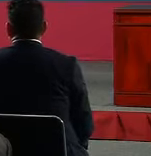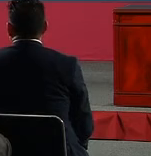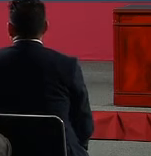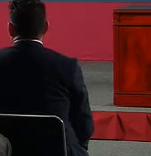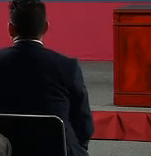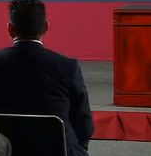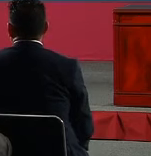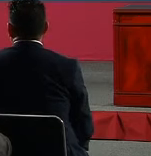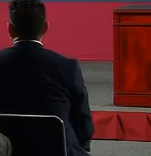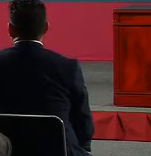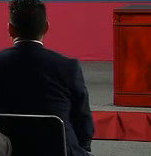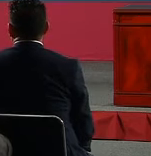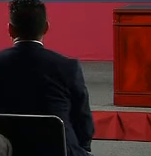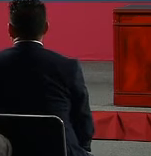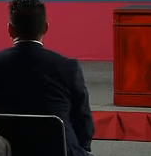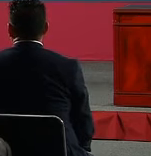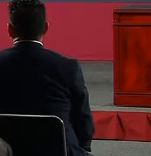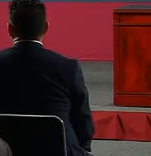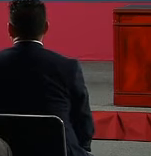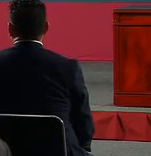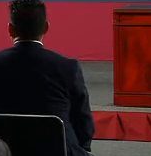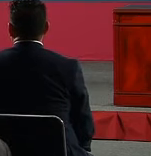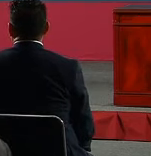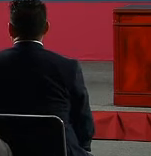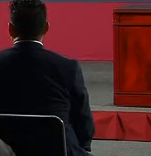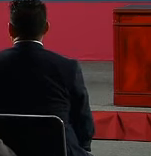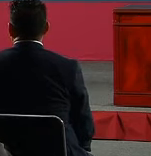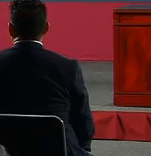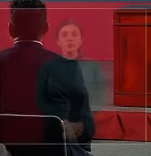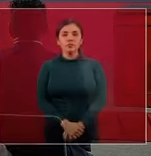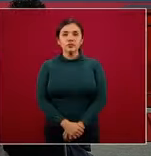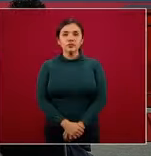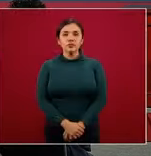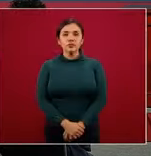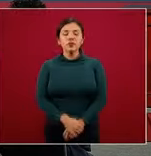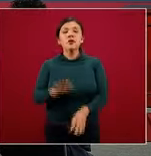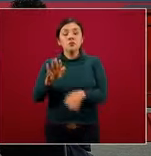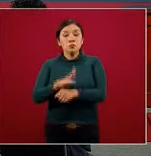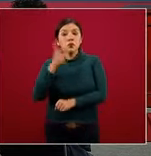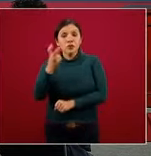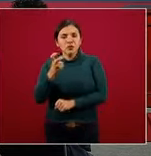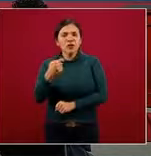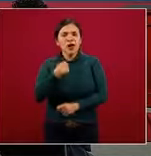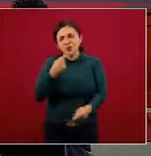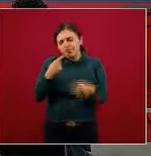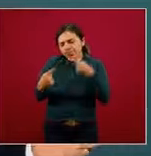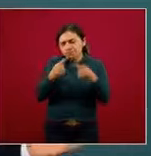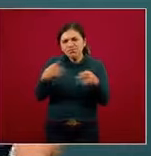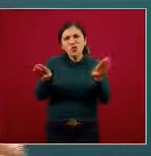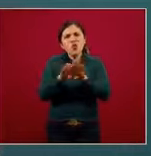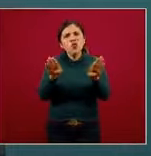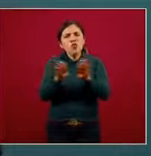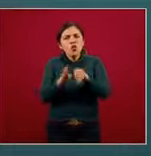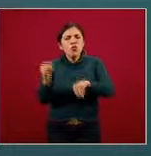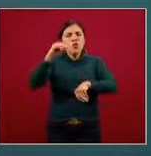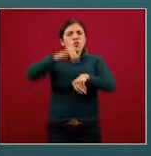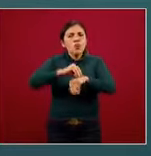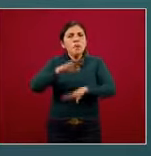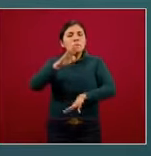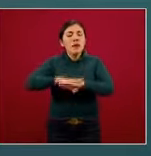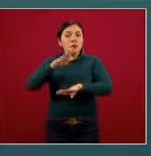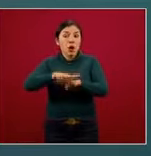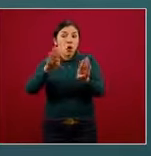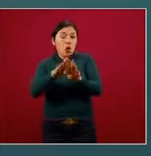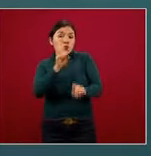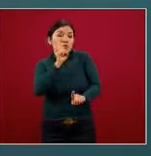tipo de comunicación podíamos hacer, pero siguiendo la misma línea de Susana a distancia, que dicho sea de paso, ha